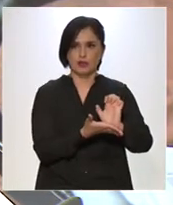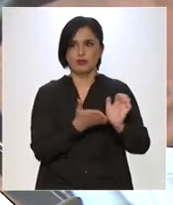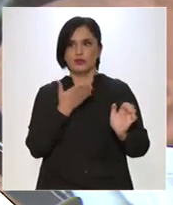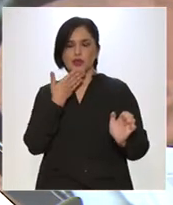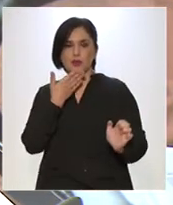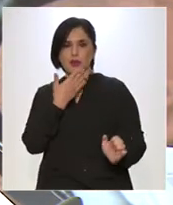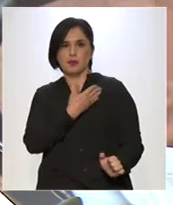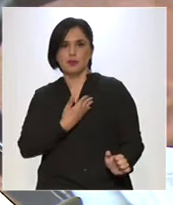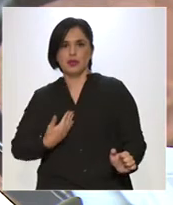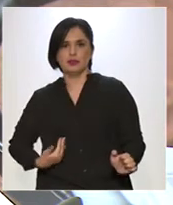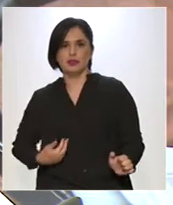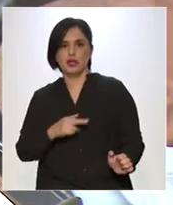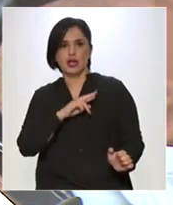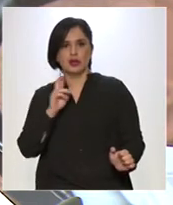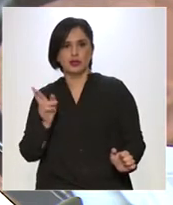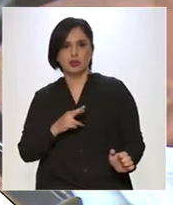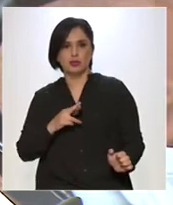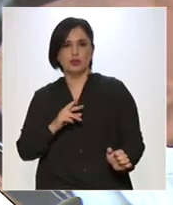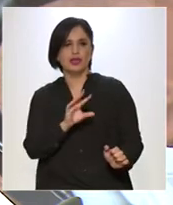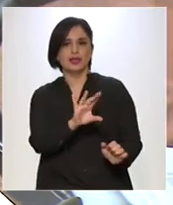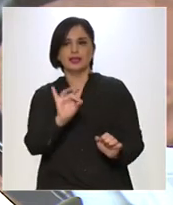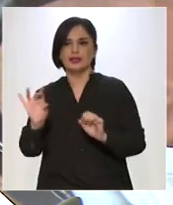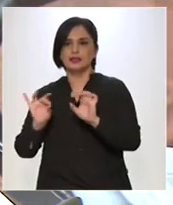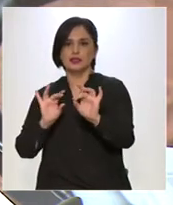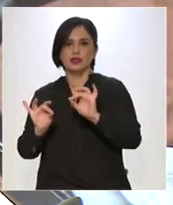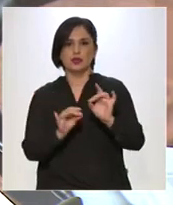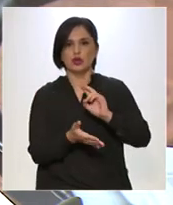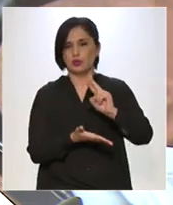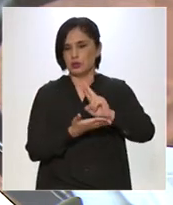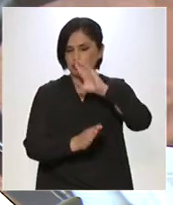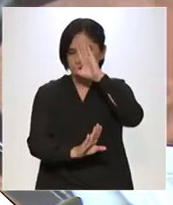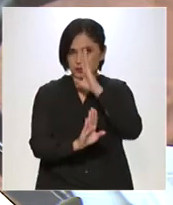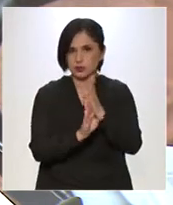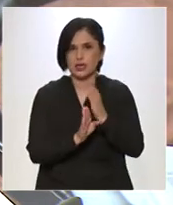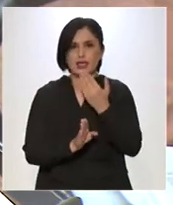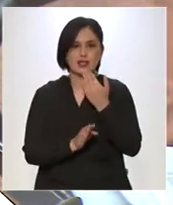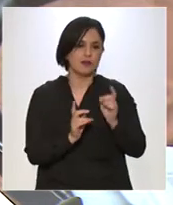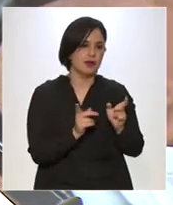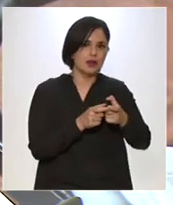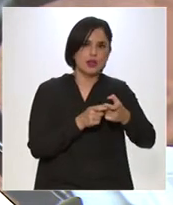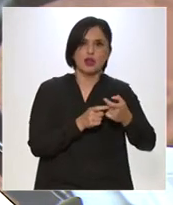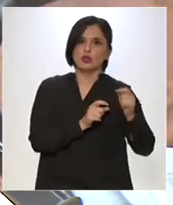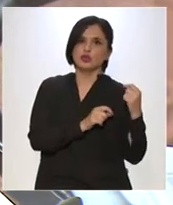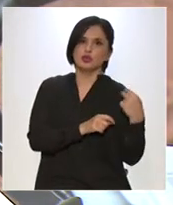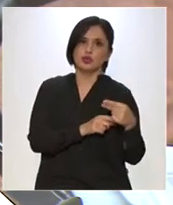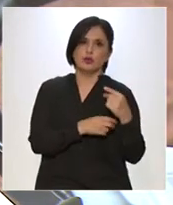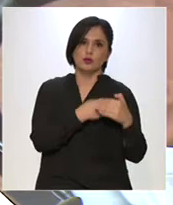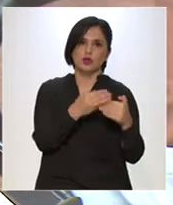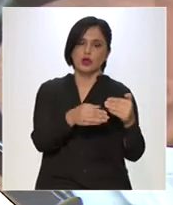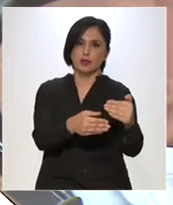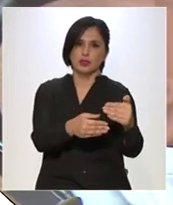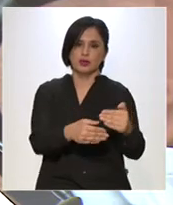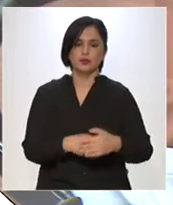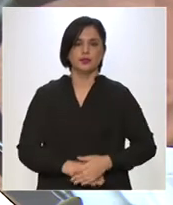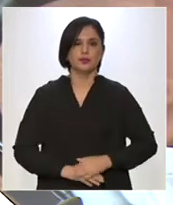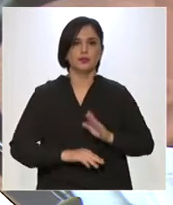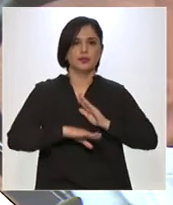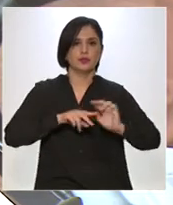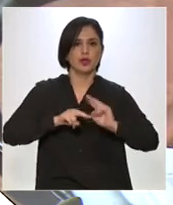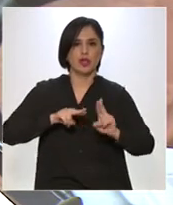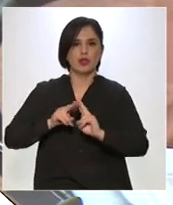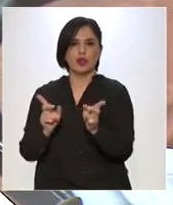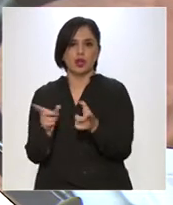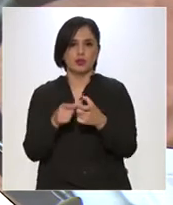República nombrara representantes directamente. Estas comisiones también regulaban su propio funcionamiento. La creación de la